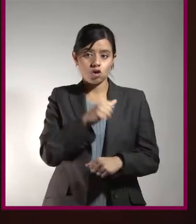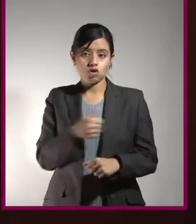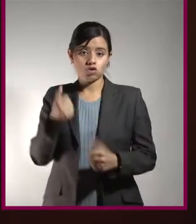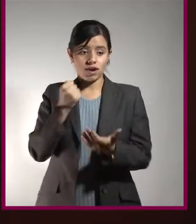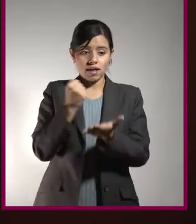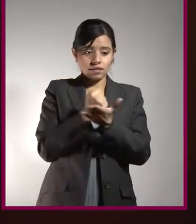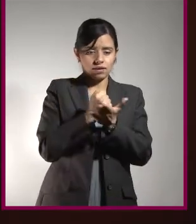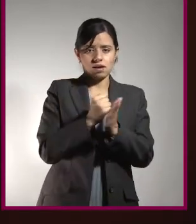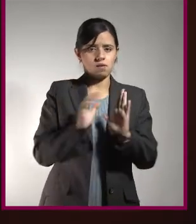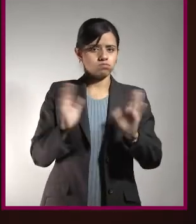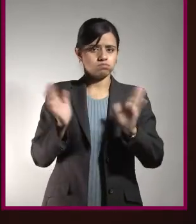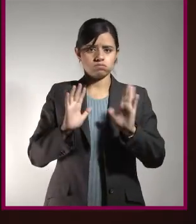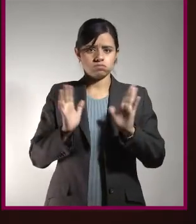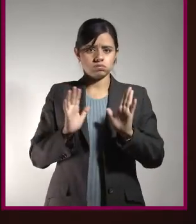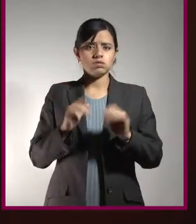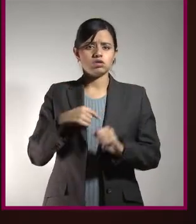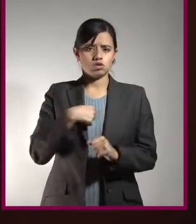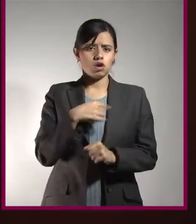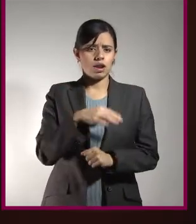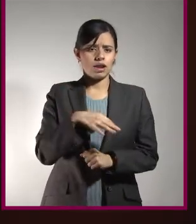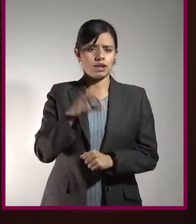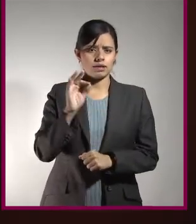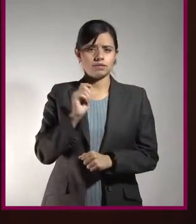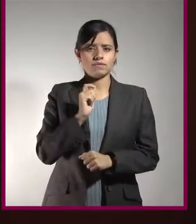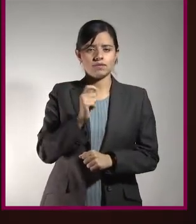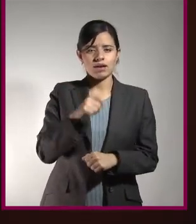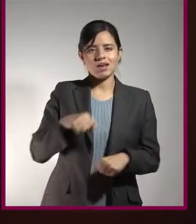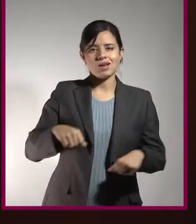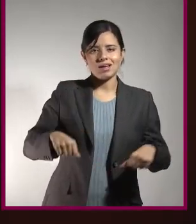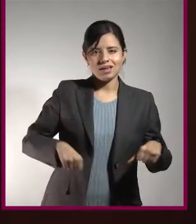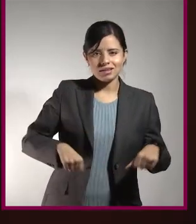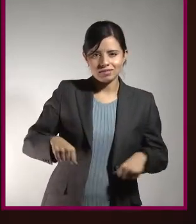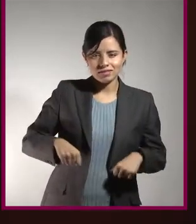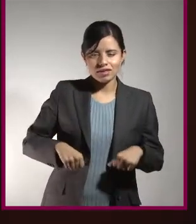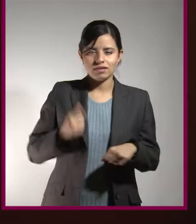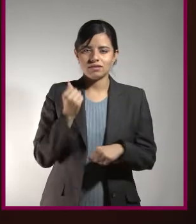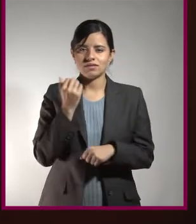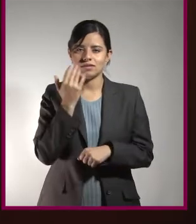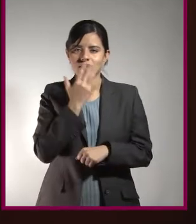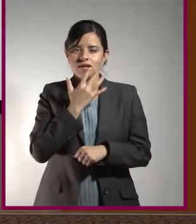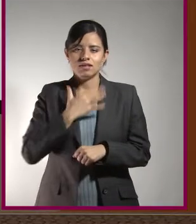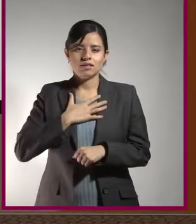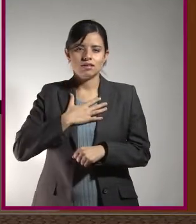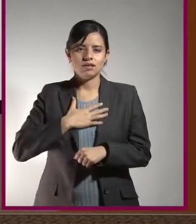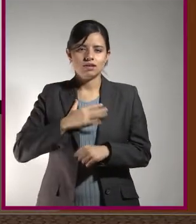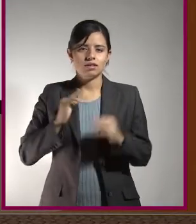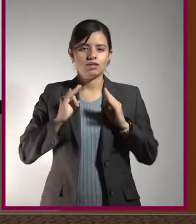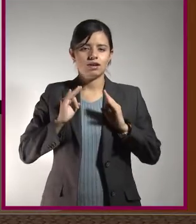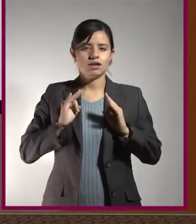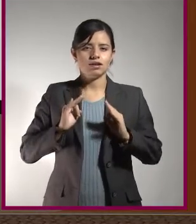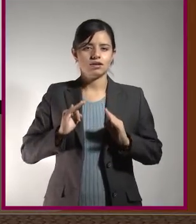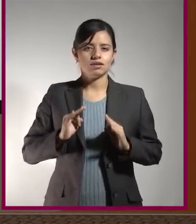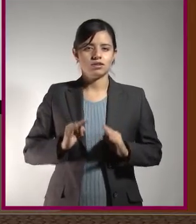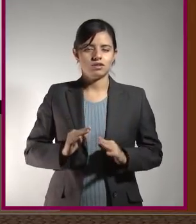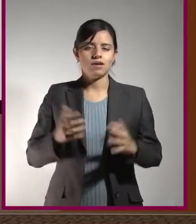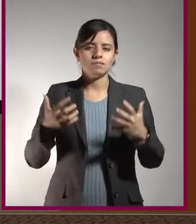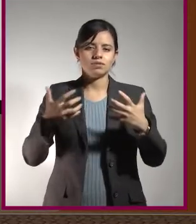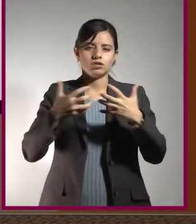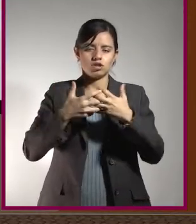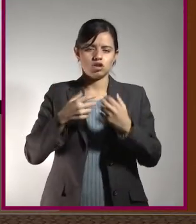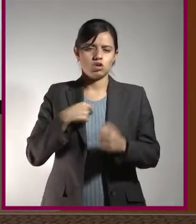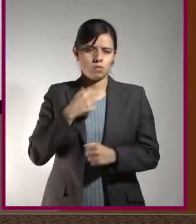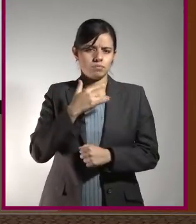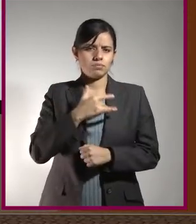externa, claro, como una combinación de actividad y relajación. Al mismo tiempo yo me